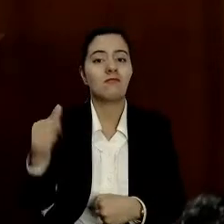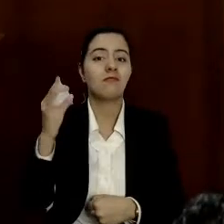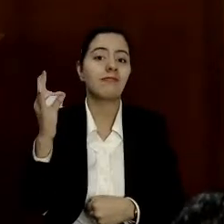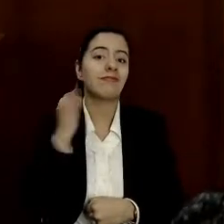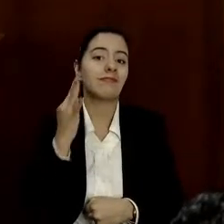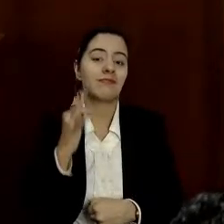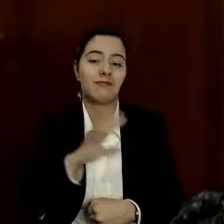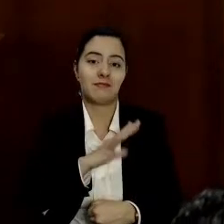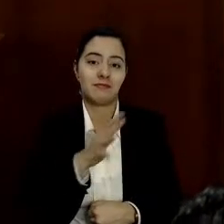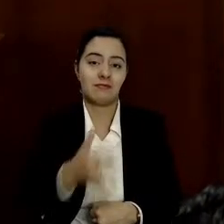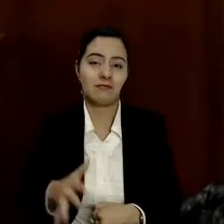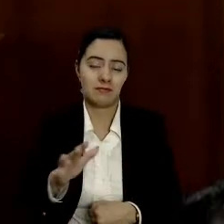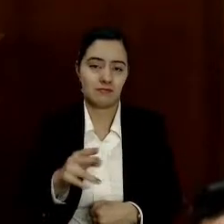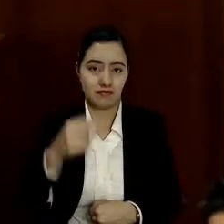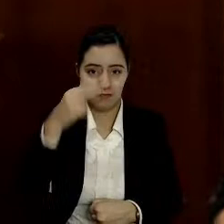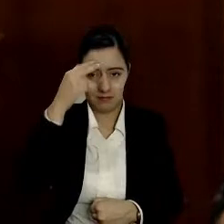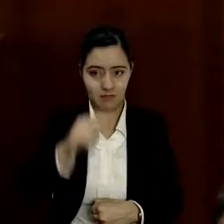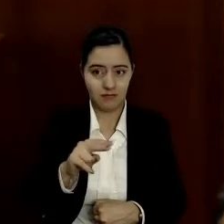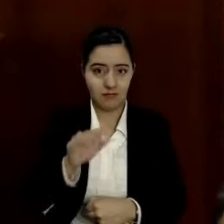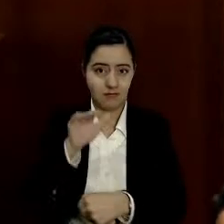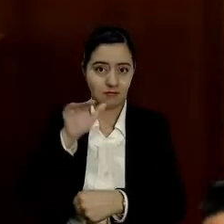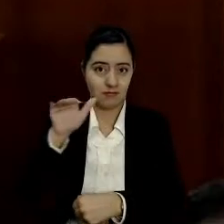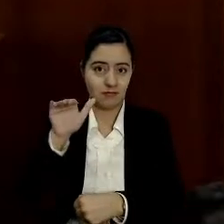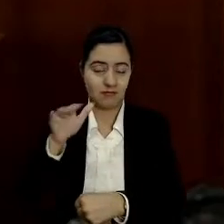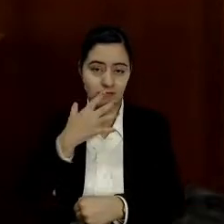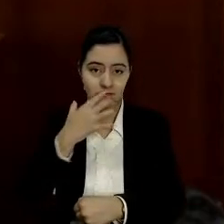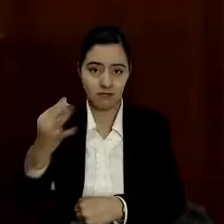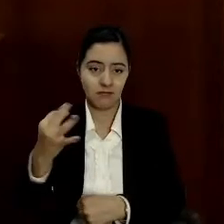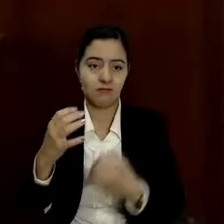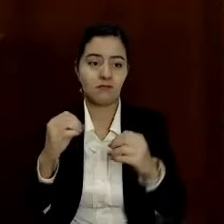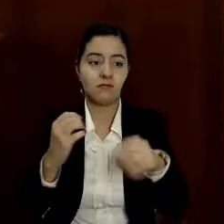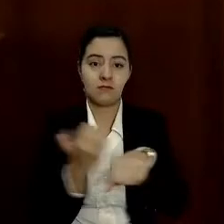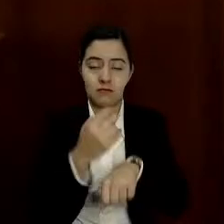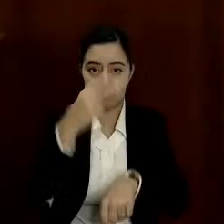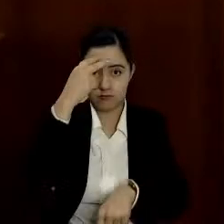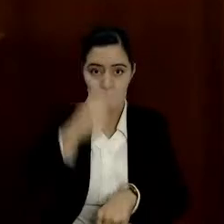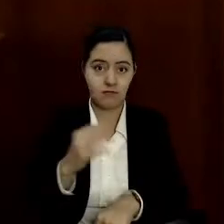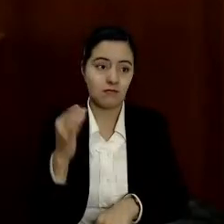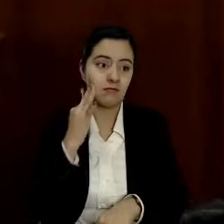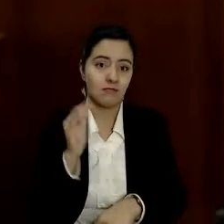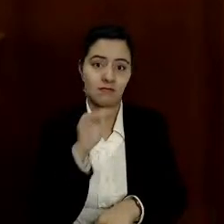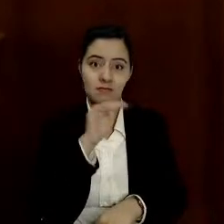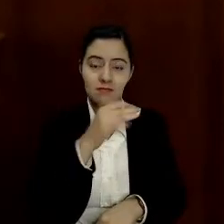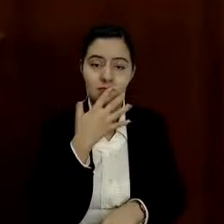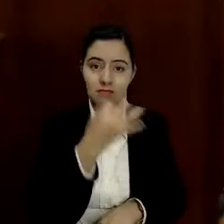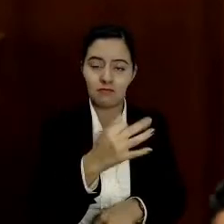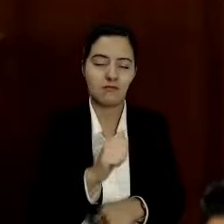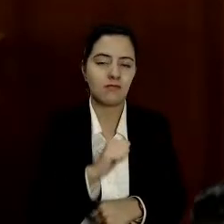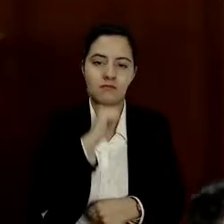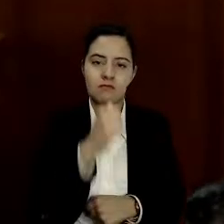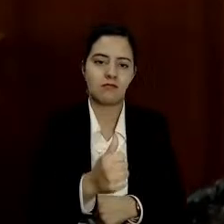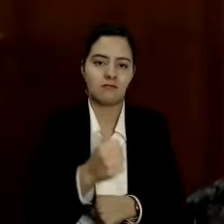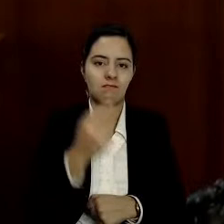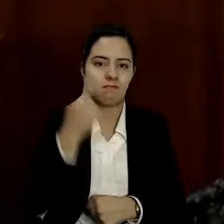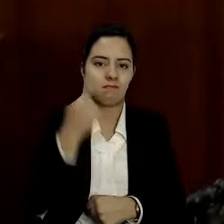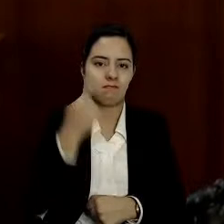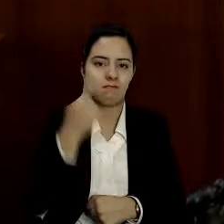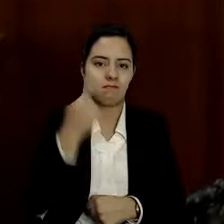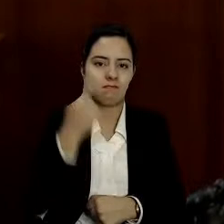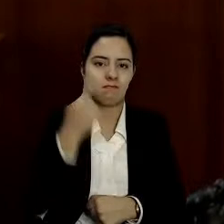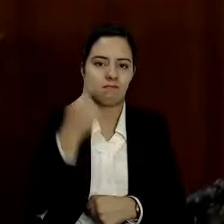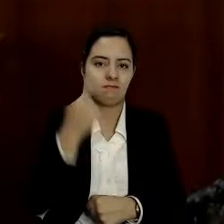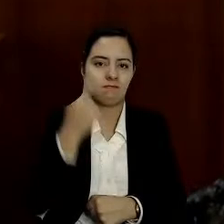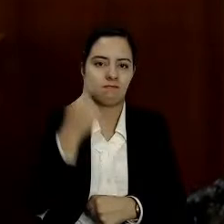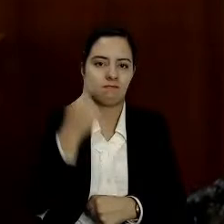de la República ni del Estado de México ante la probable comisión de delitos para cumplir adecuadamente con